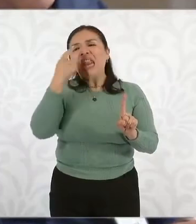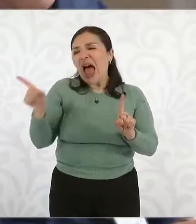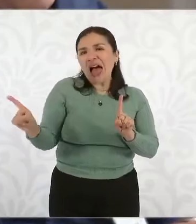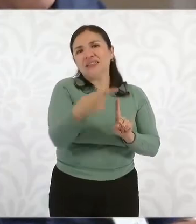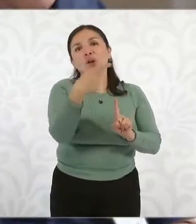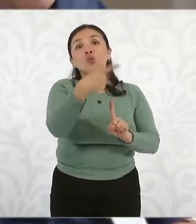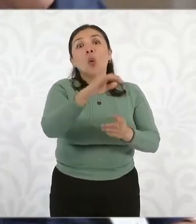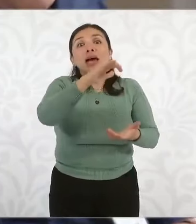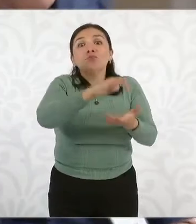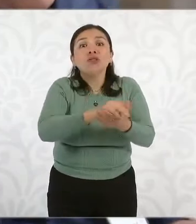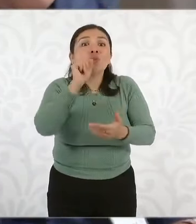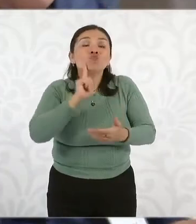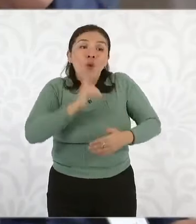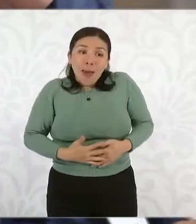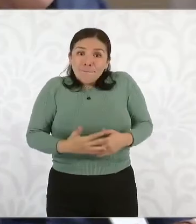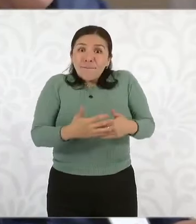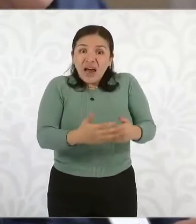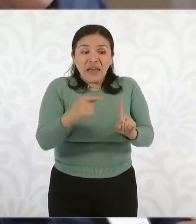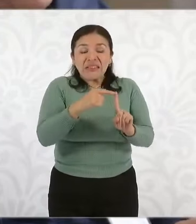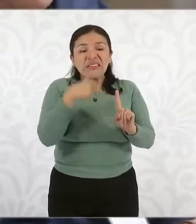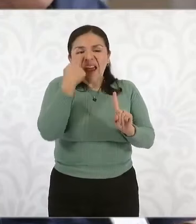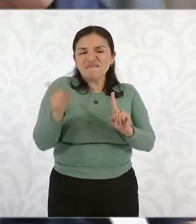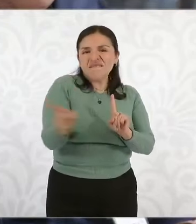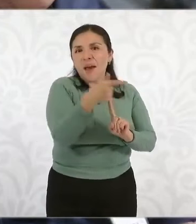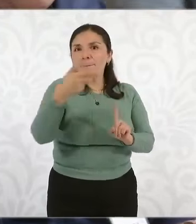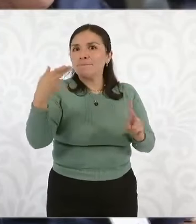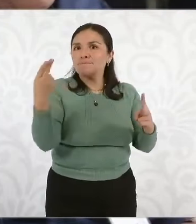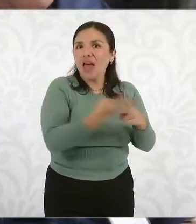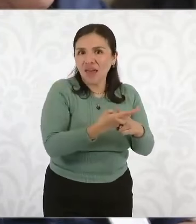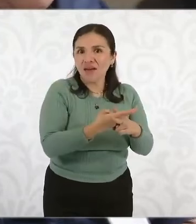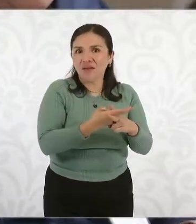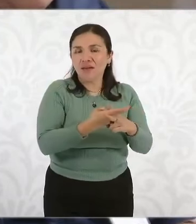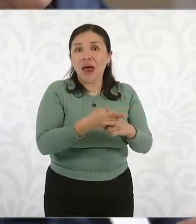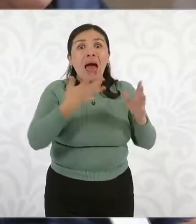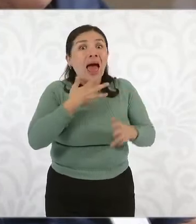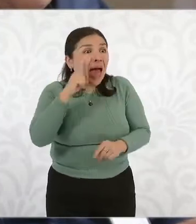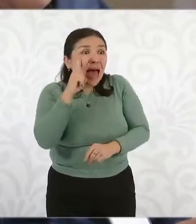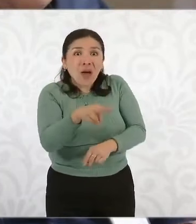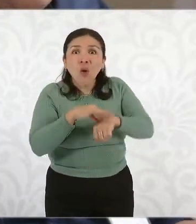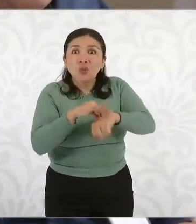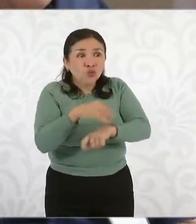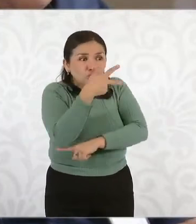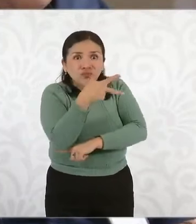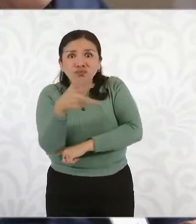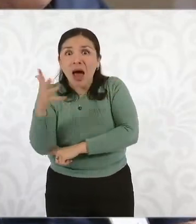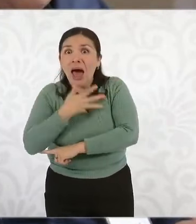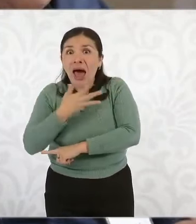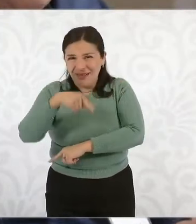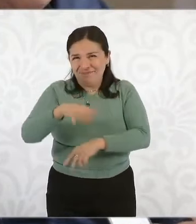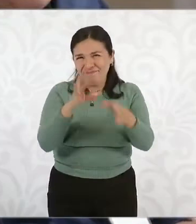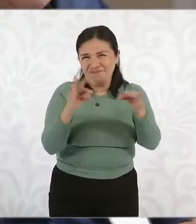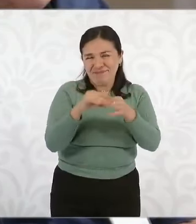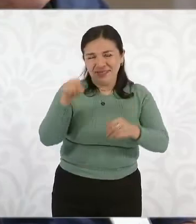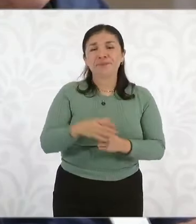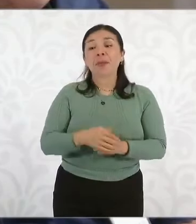matar a su esposa embarazada en un atentado que pues quedó registrado en cámaras y que aquí se ha comentado. La Derecha Diario